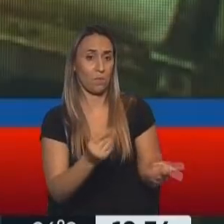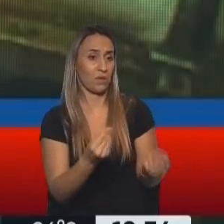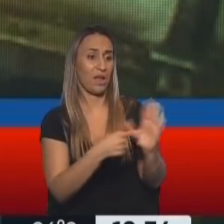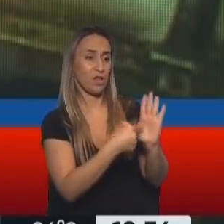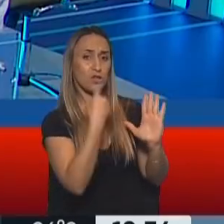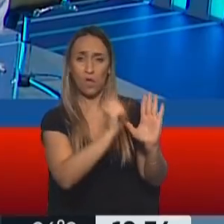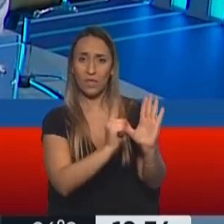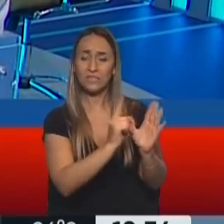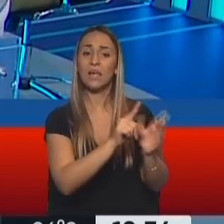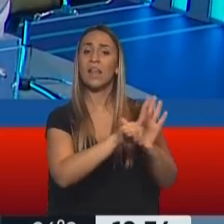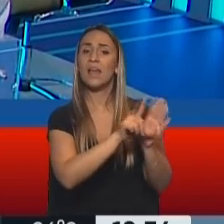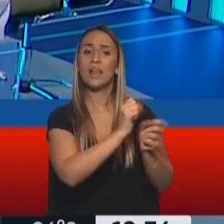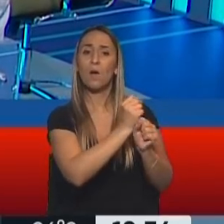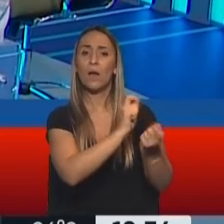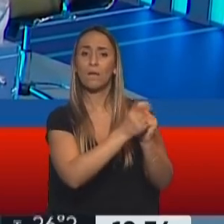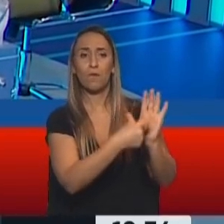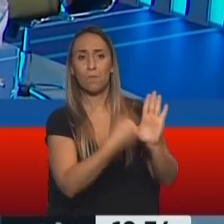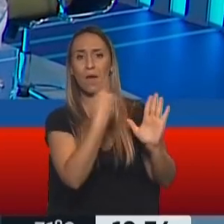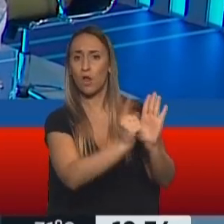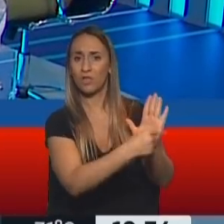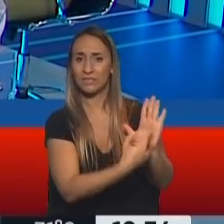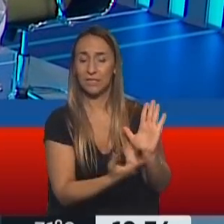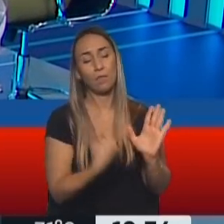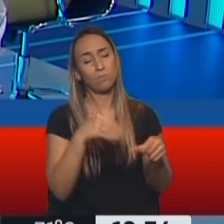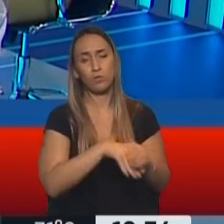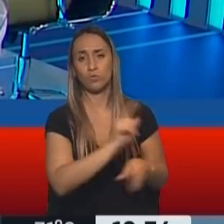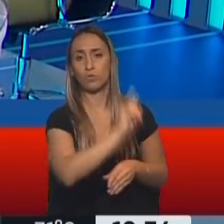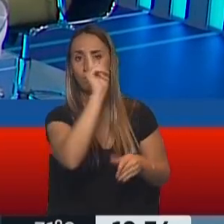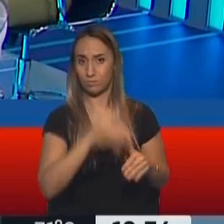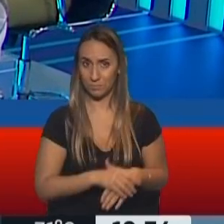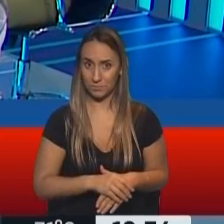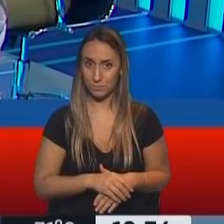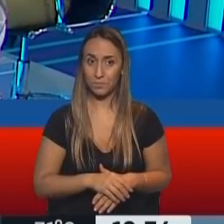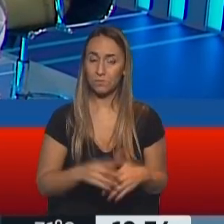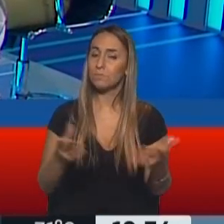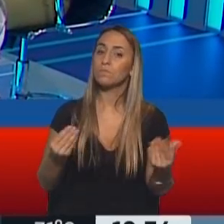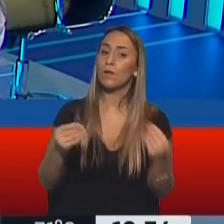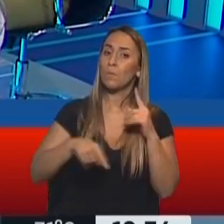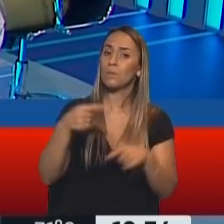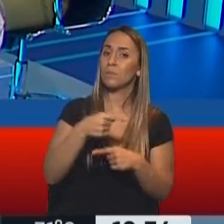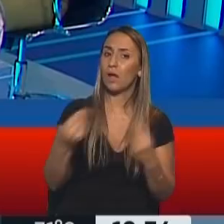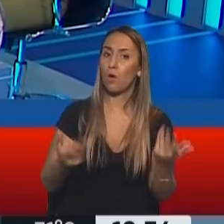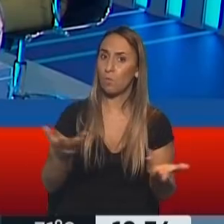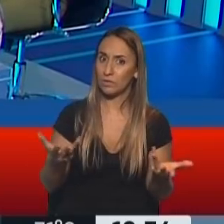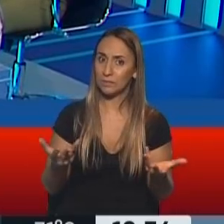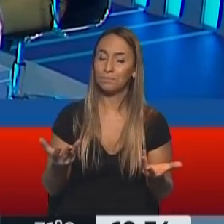de ese tipo. El ajuste necesario. Fernando, ¿y cómo es el itinerario la semana que viene? Entonces, ¿tendría dictamen a mediados de semana?